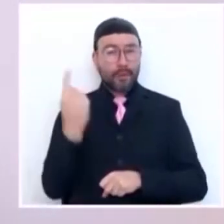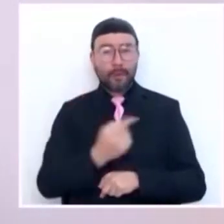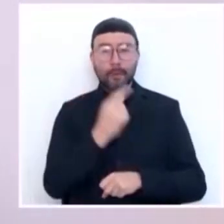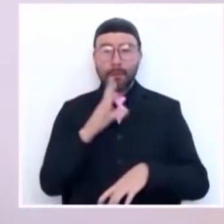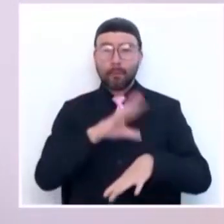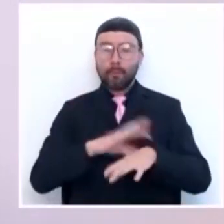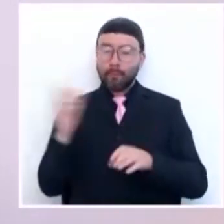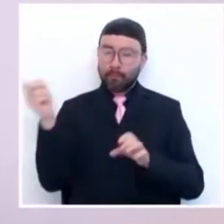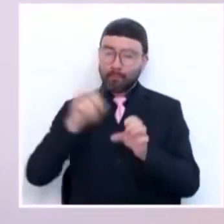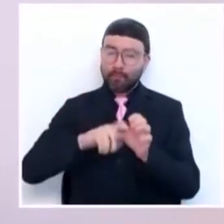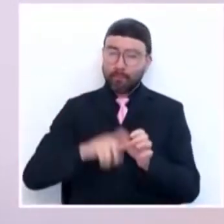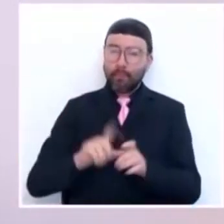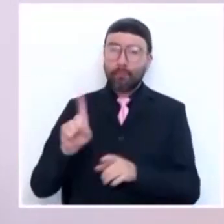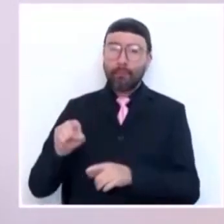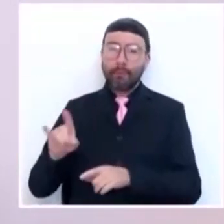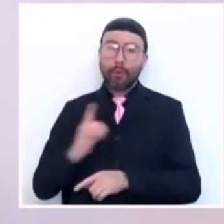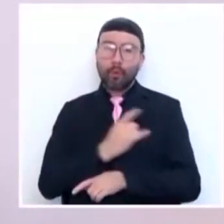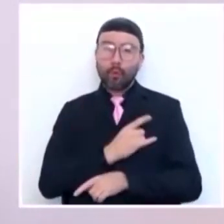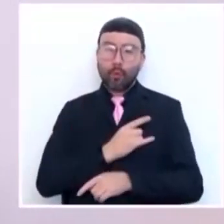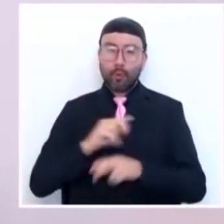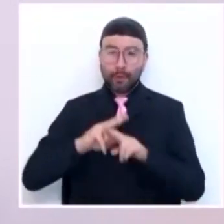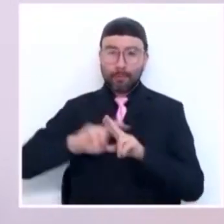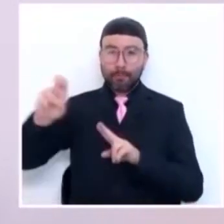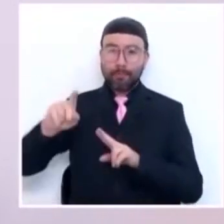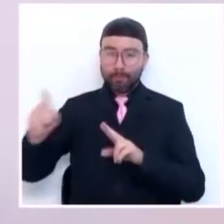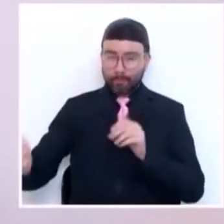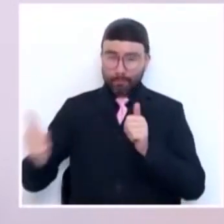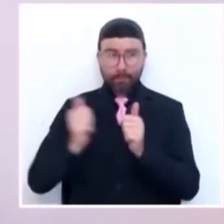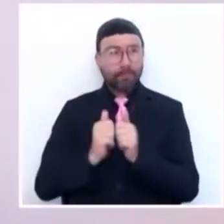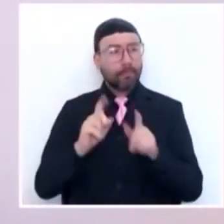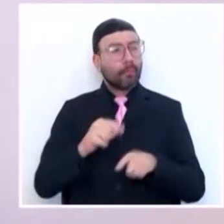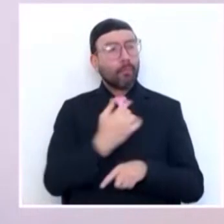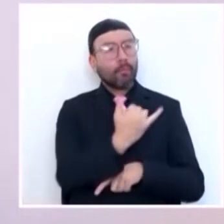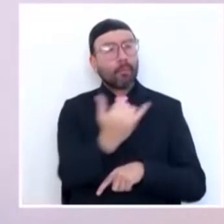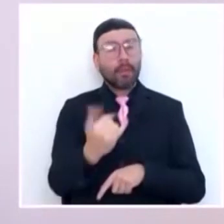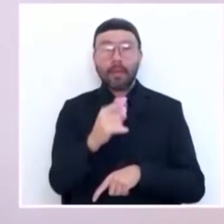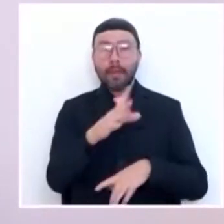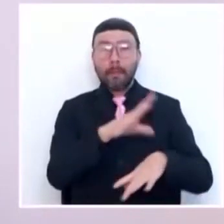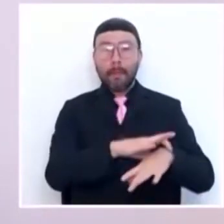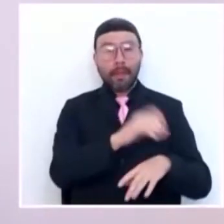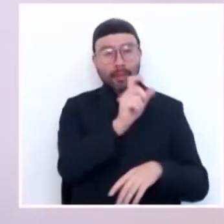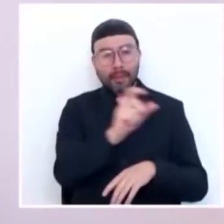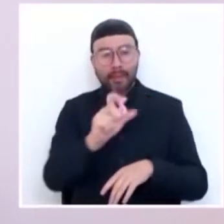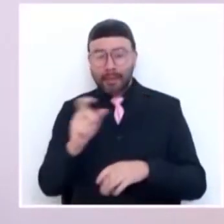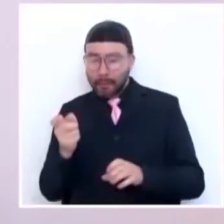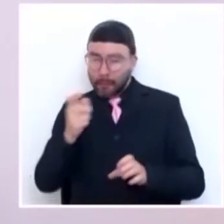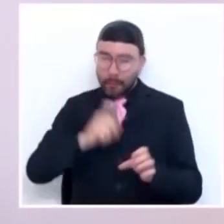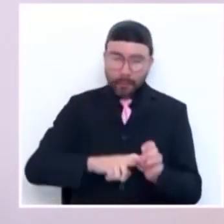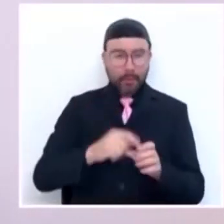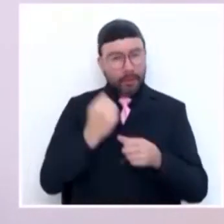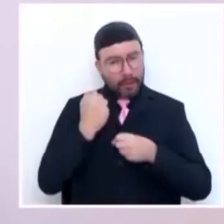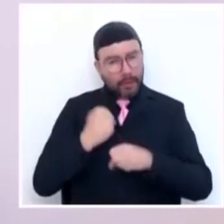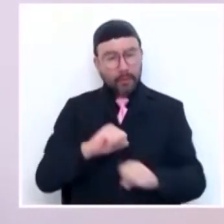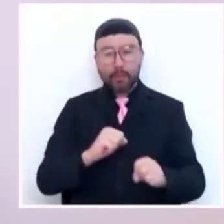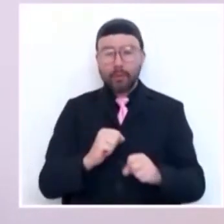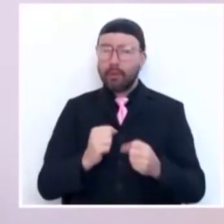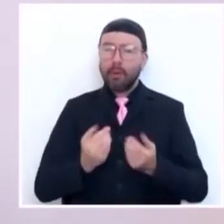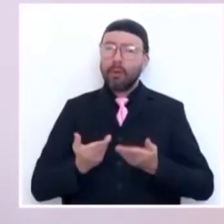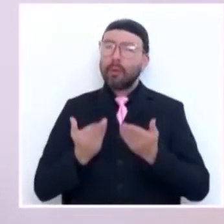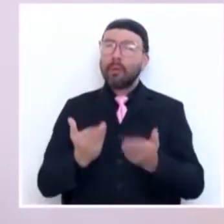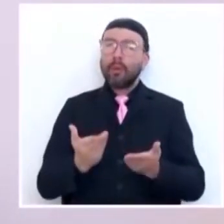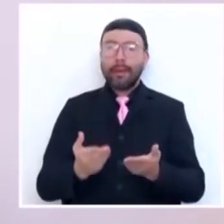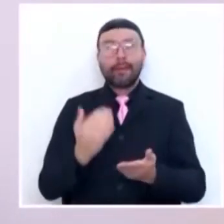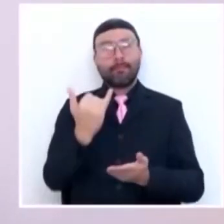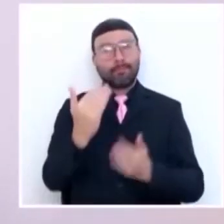Universidad Manizales y sus médicos, es para tratar de llegar a sus